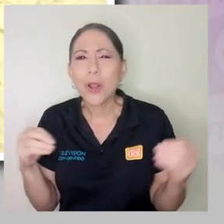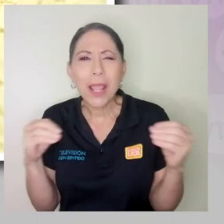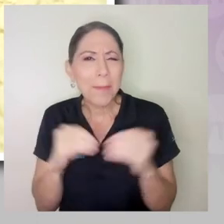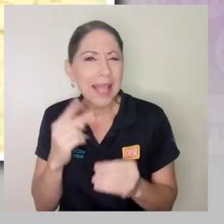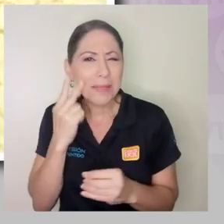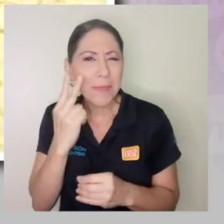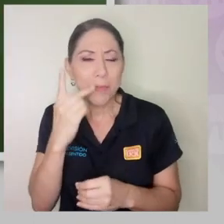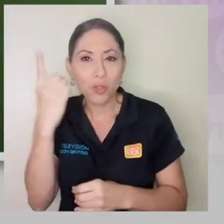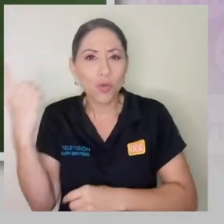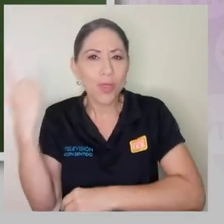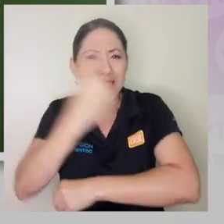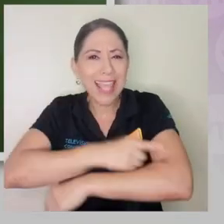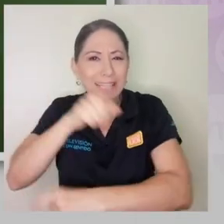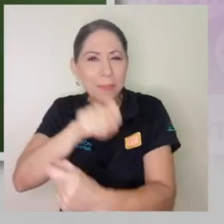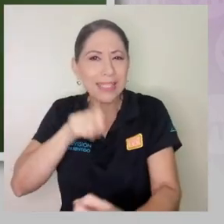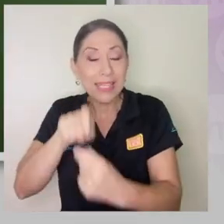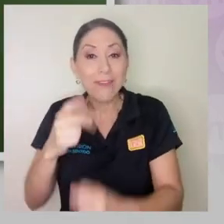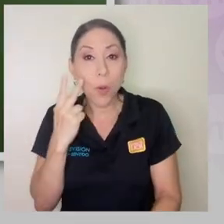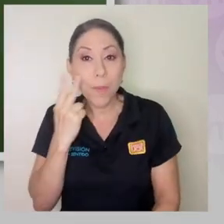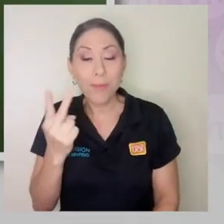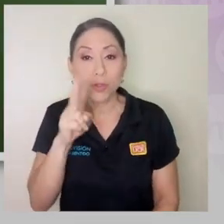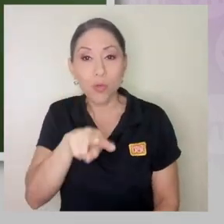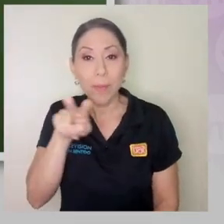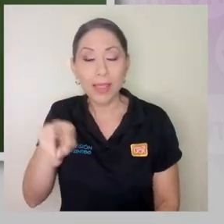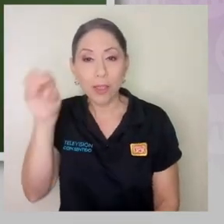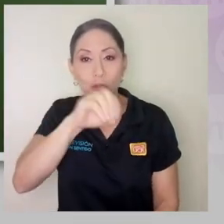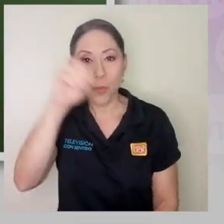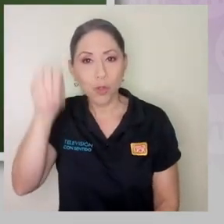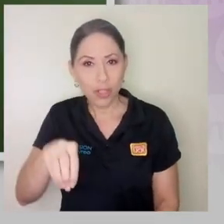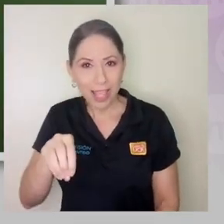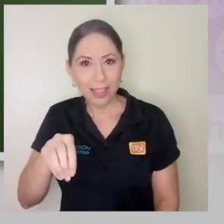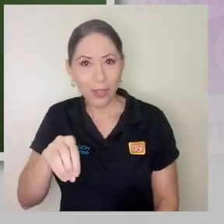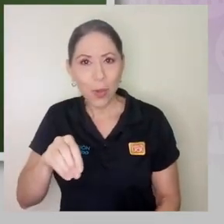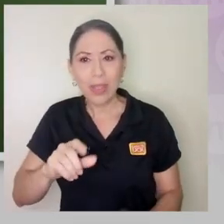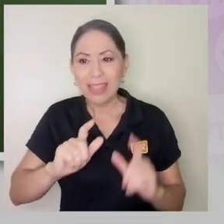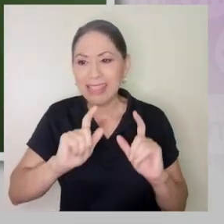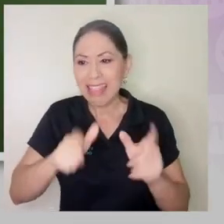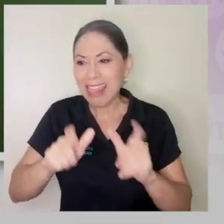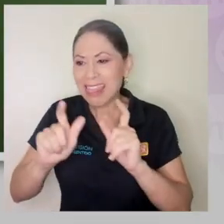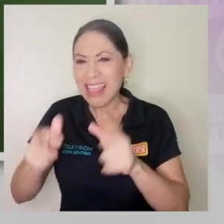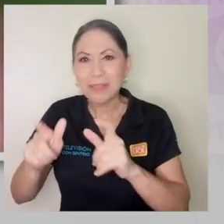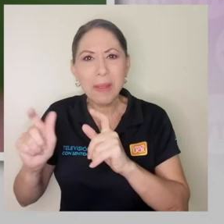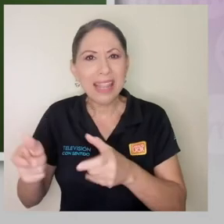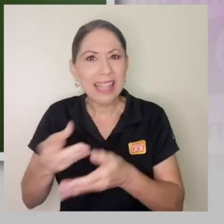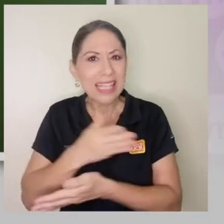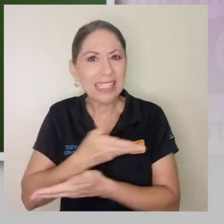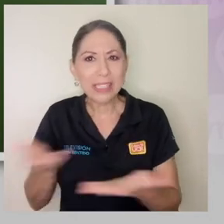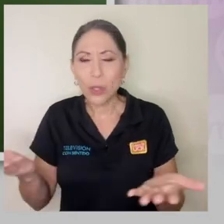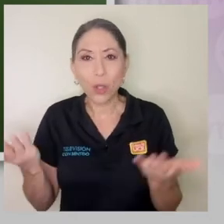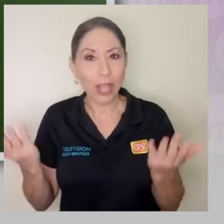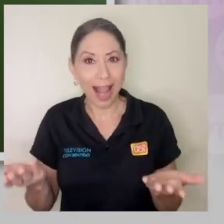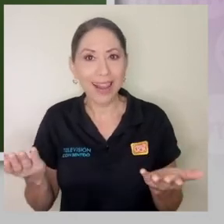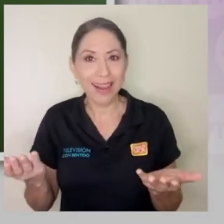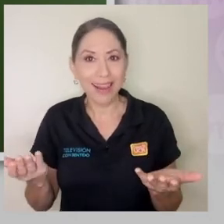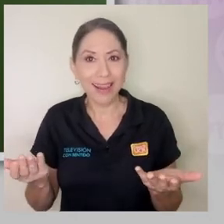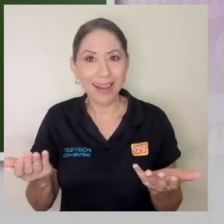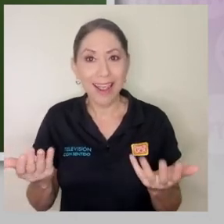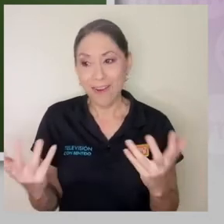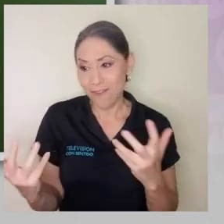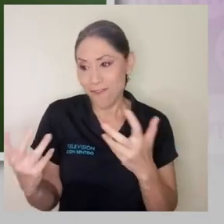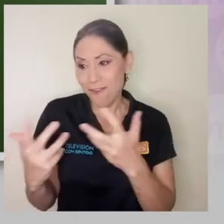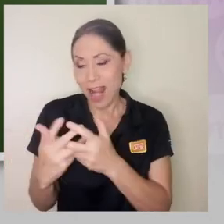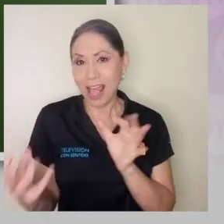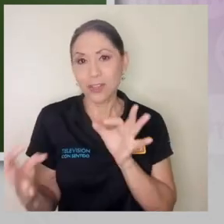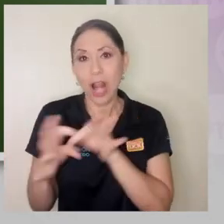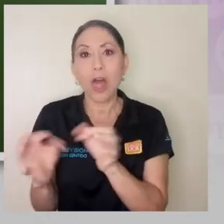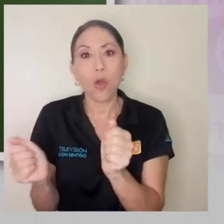día específico, vimos un 22% de desperdicio total, ¿verdad? Con respecto a la producción